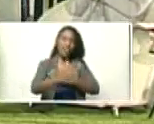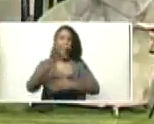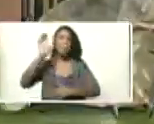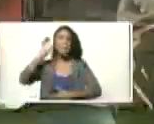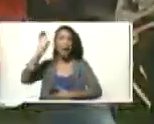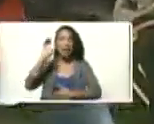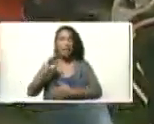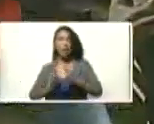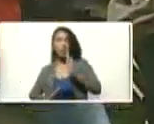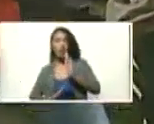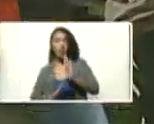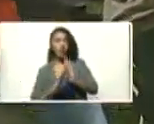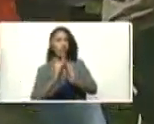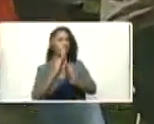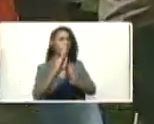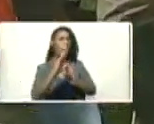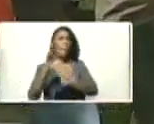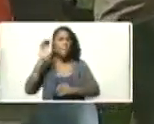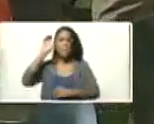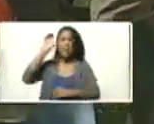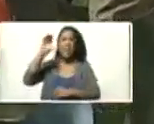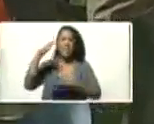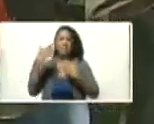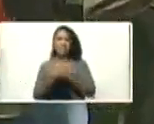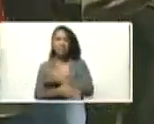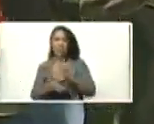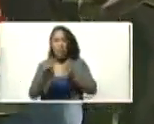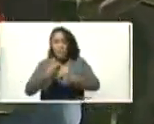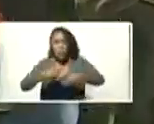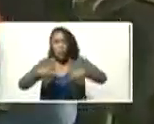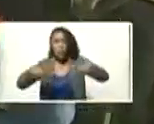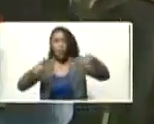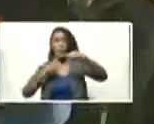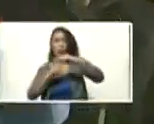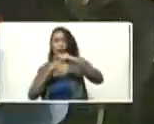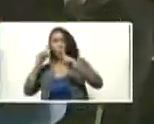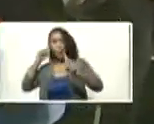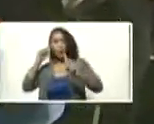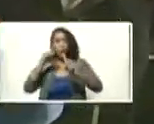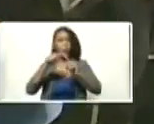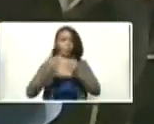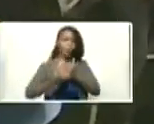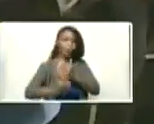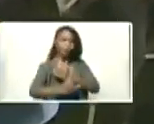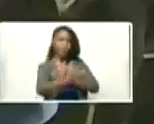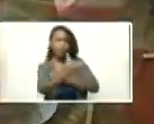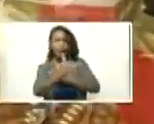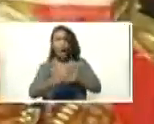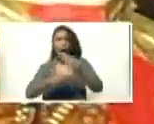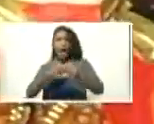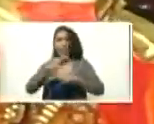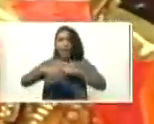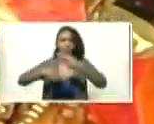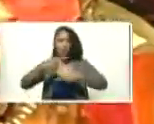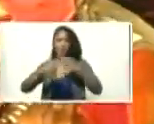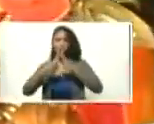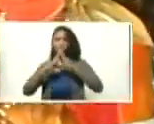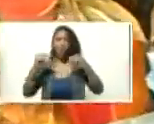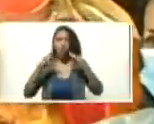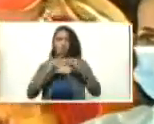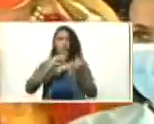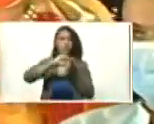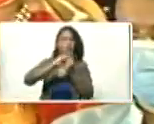se supere, para que el país crezca hacia adelante. Revolucionarlo todo, revolucionar,